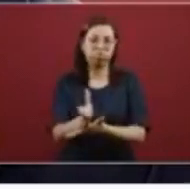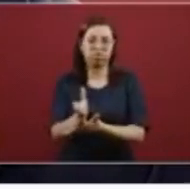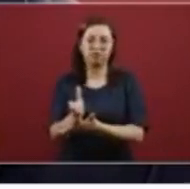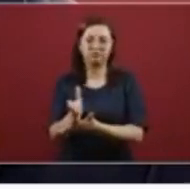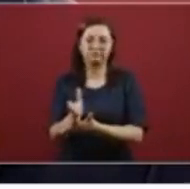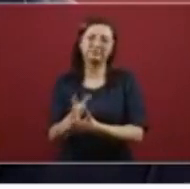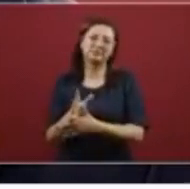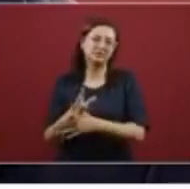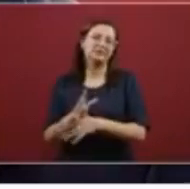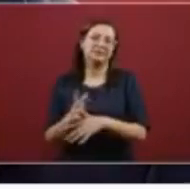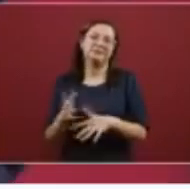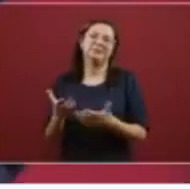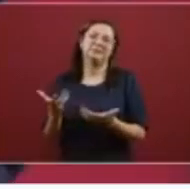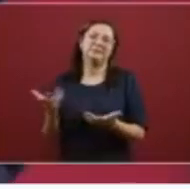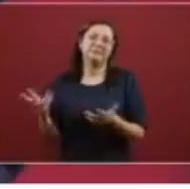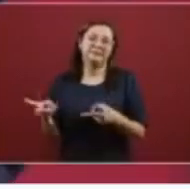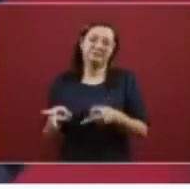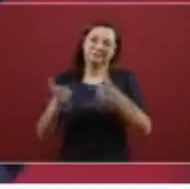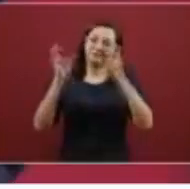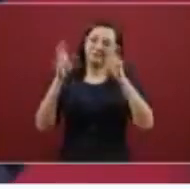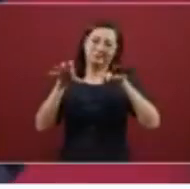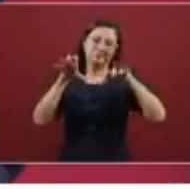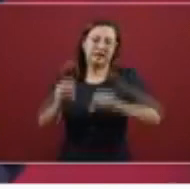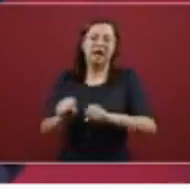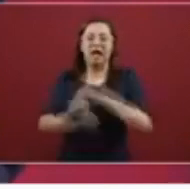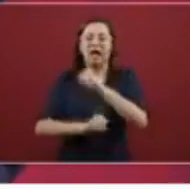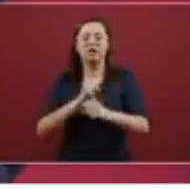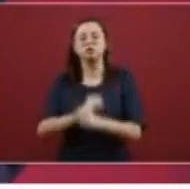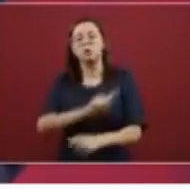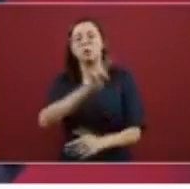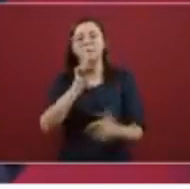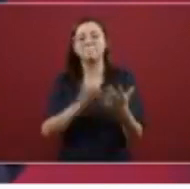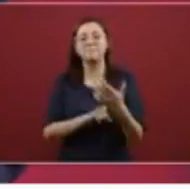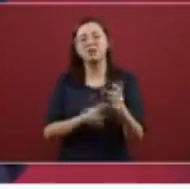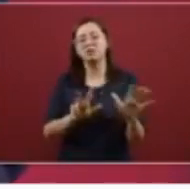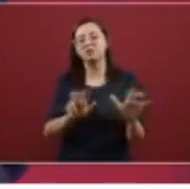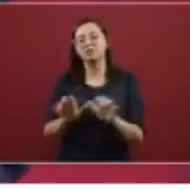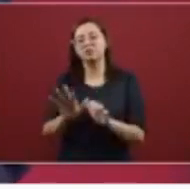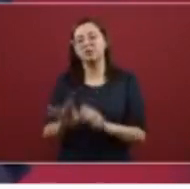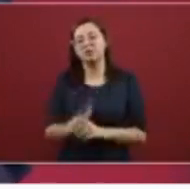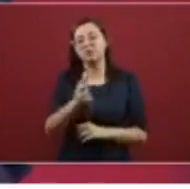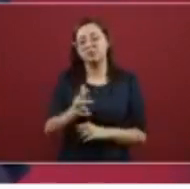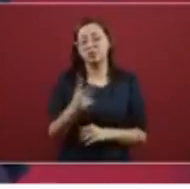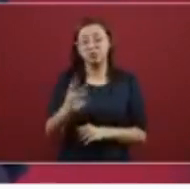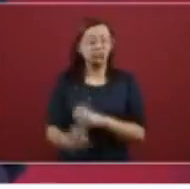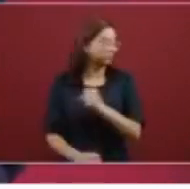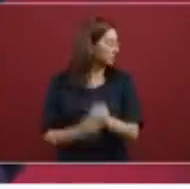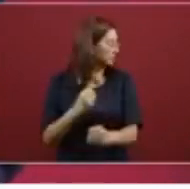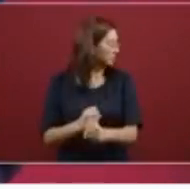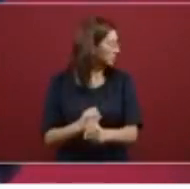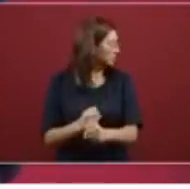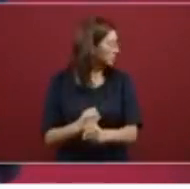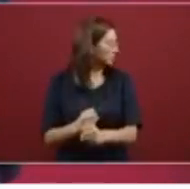el gran zarpazo se consuma en 1848 se va santana y dos años después